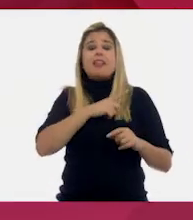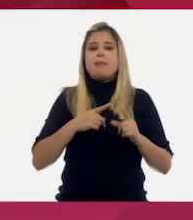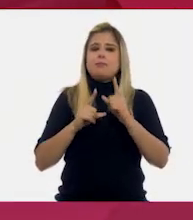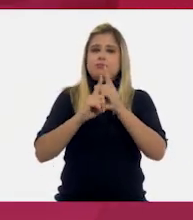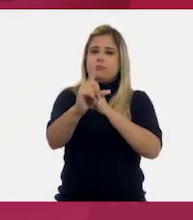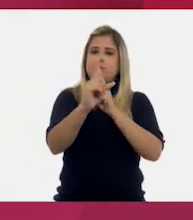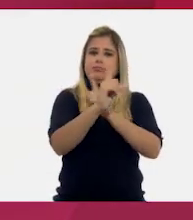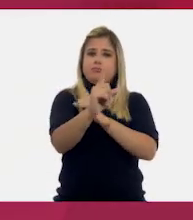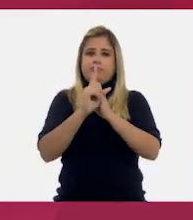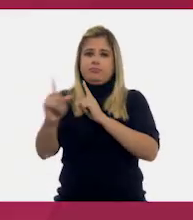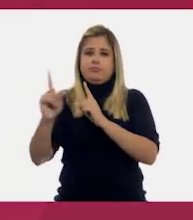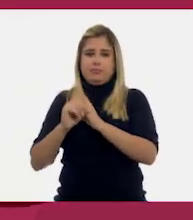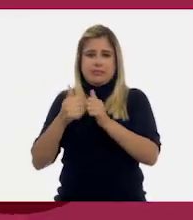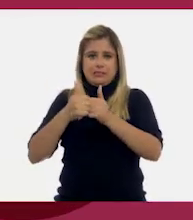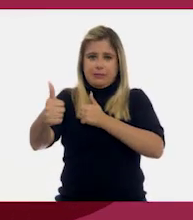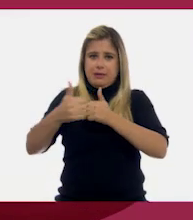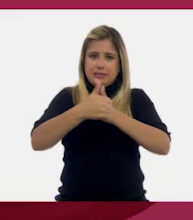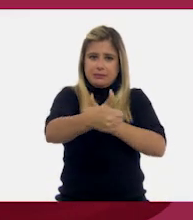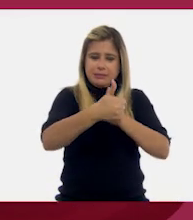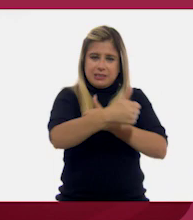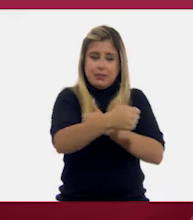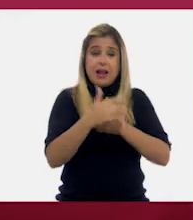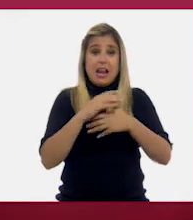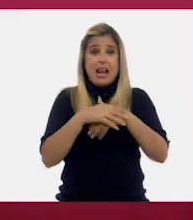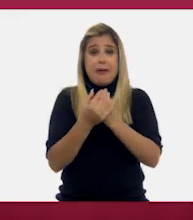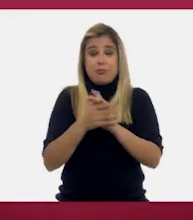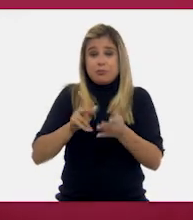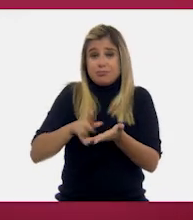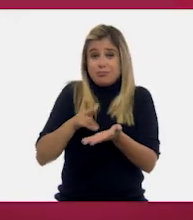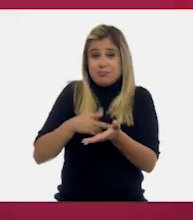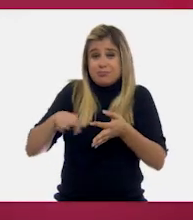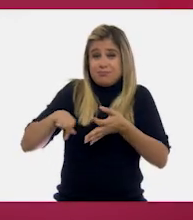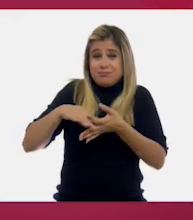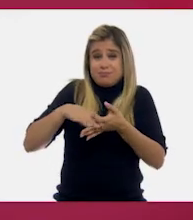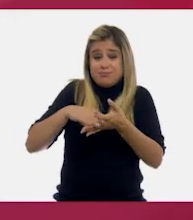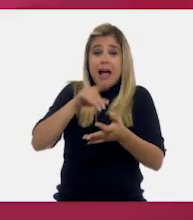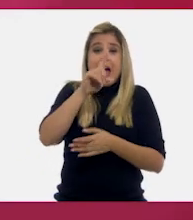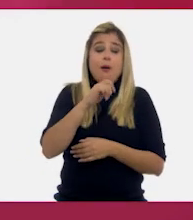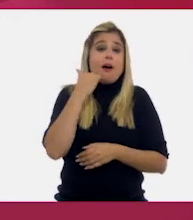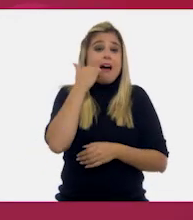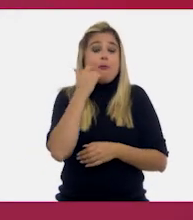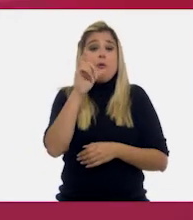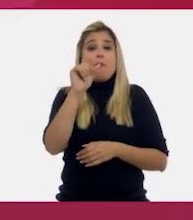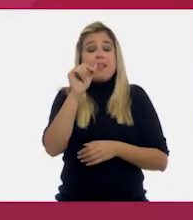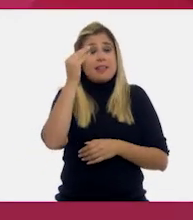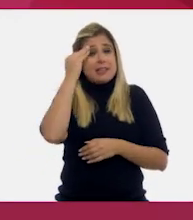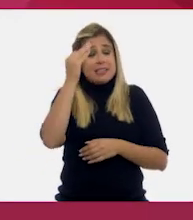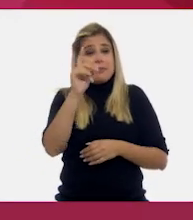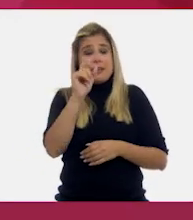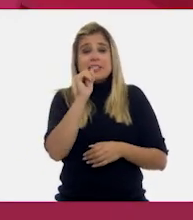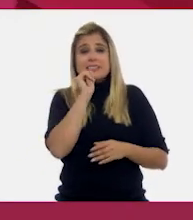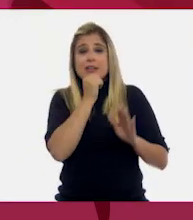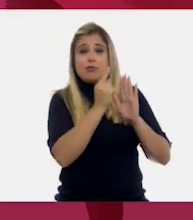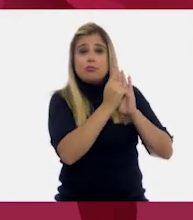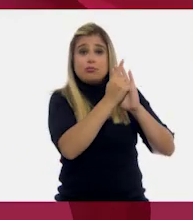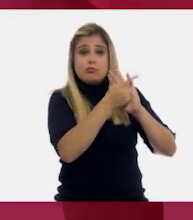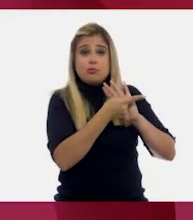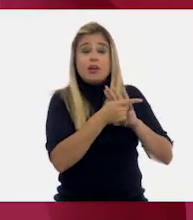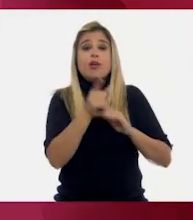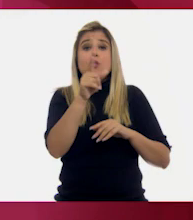distancia. Lávate las manos muy seguido con agua y jabón por lo menos durante 20 segundos. O